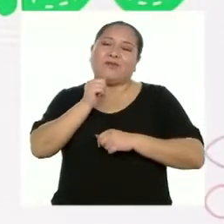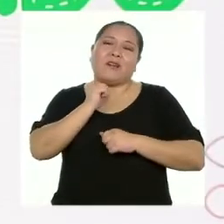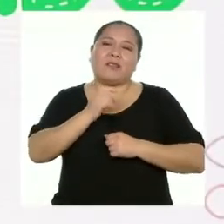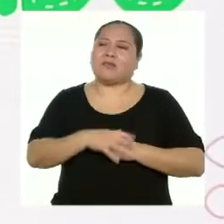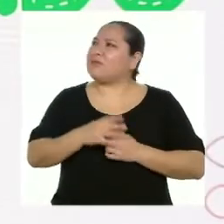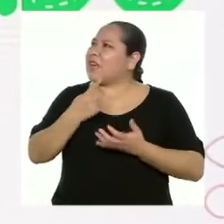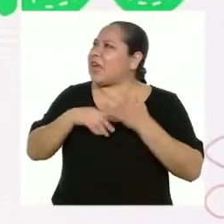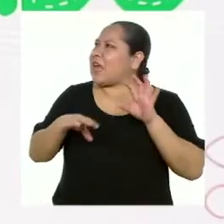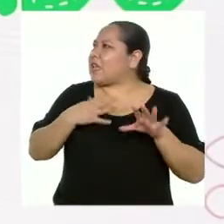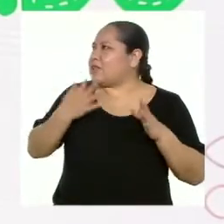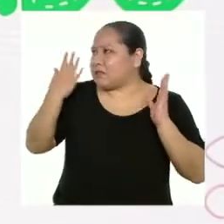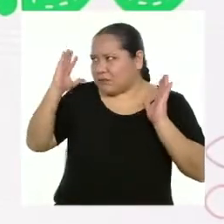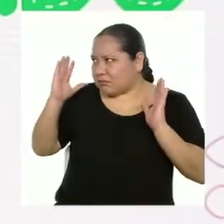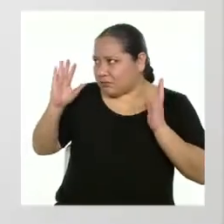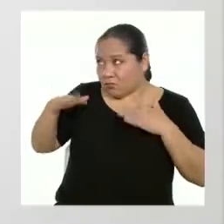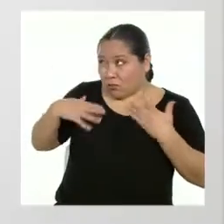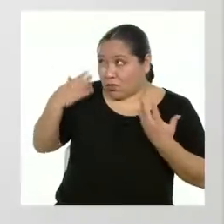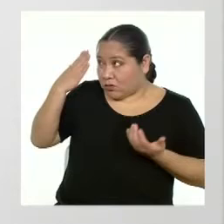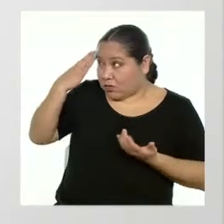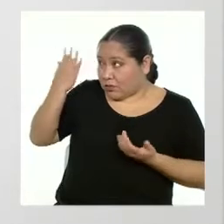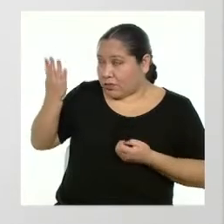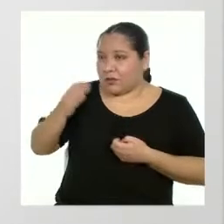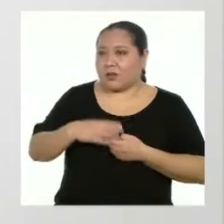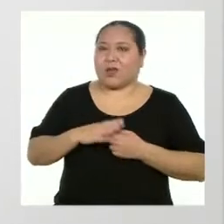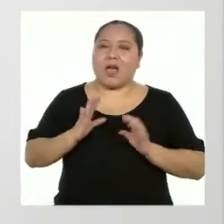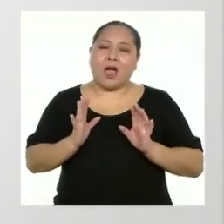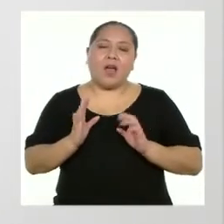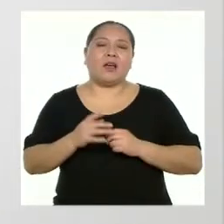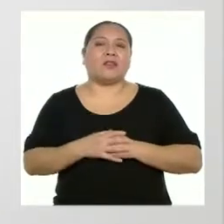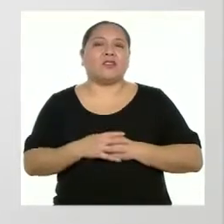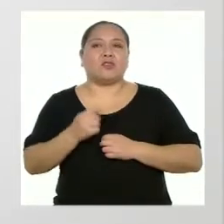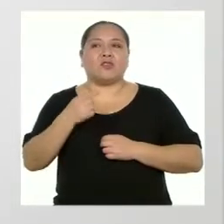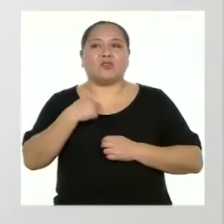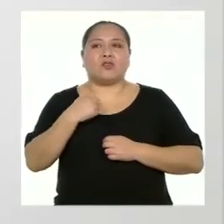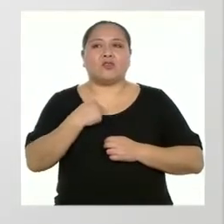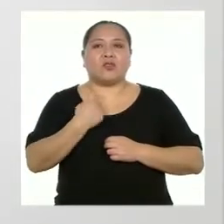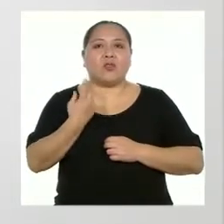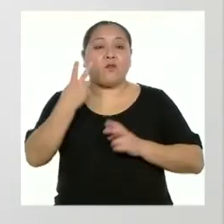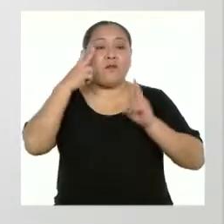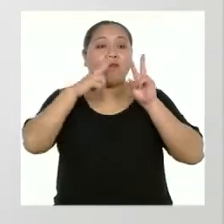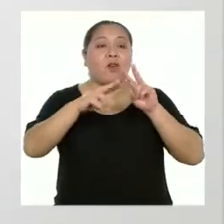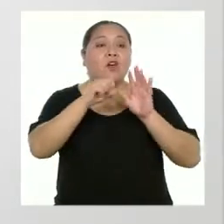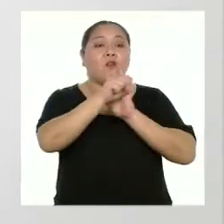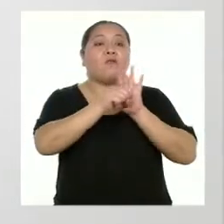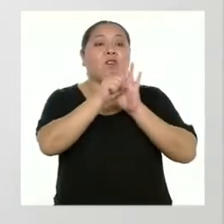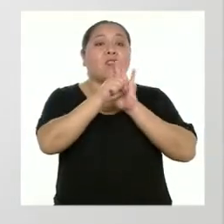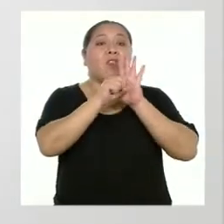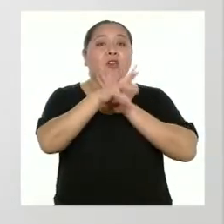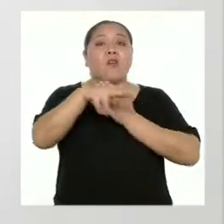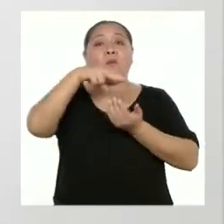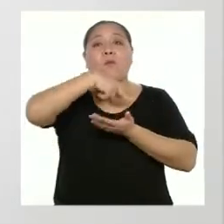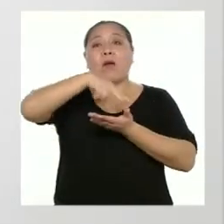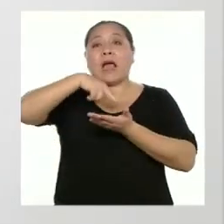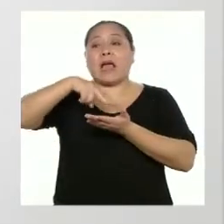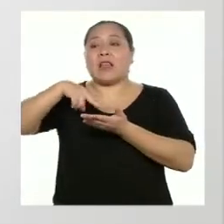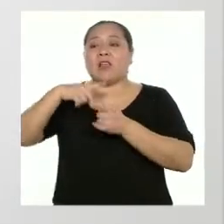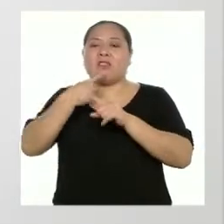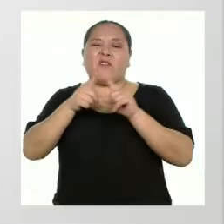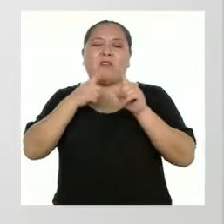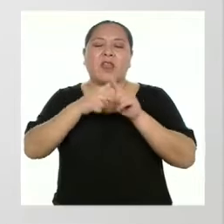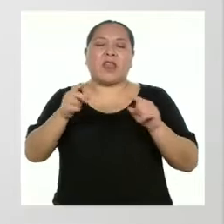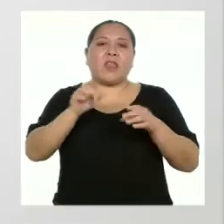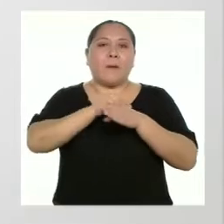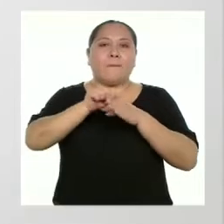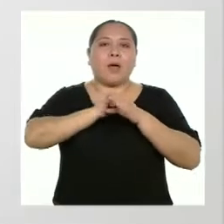profesora Angélica, si se puede saber? Ah, bueno, yo ando viendo unos videos de baile con diversas rutinas aeróbicas